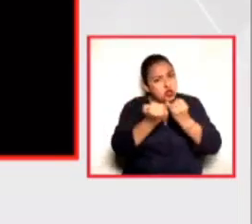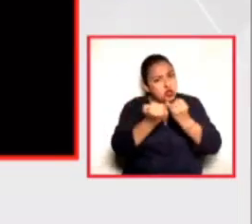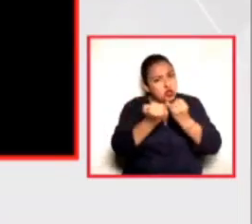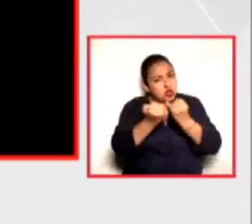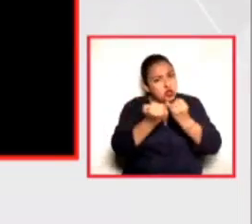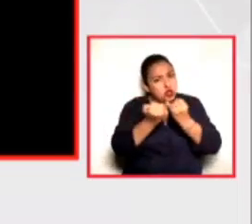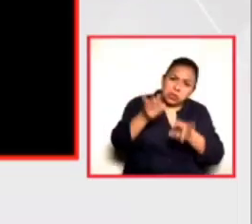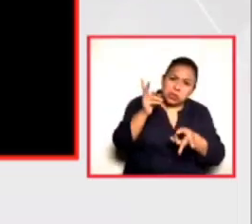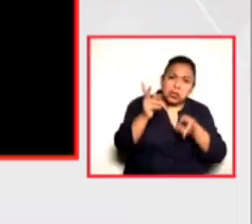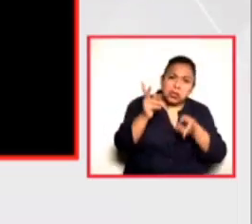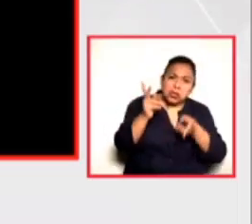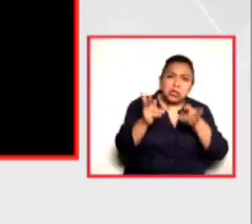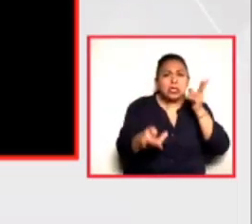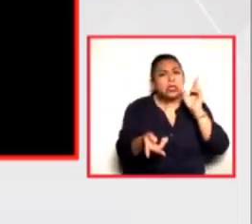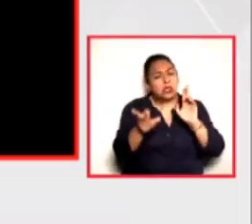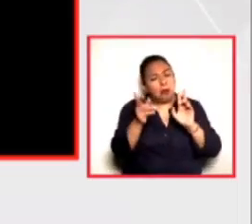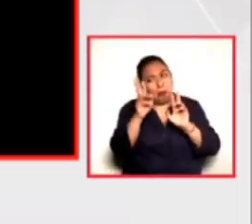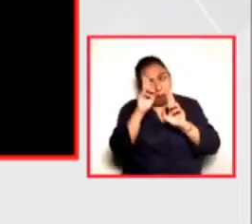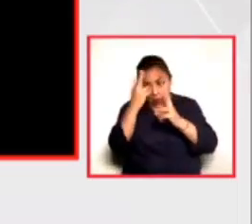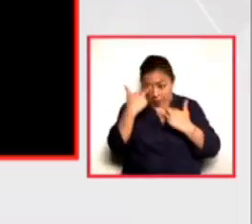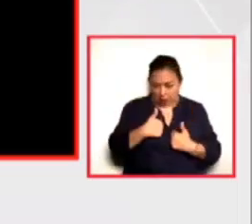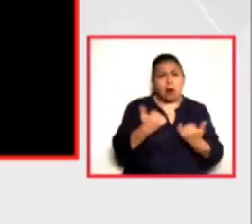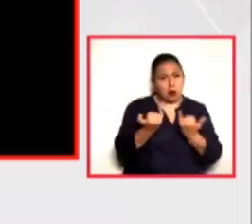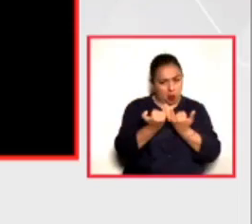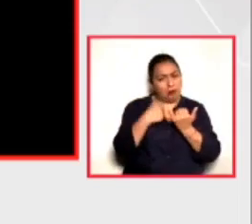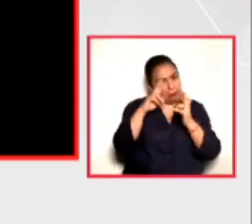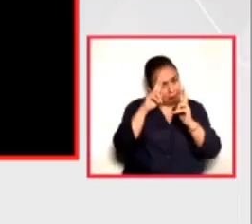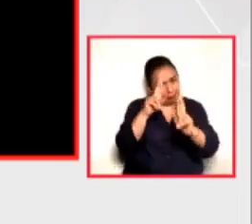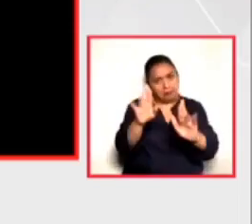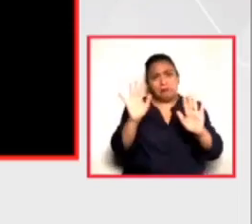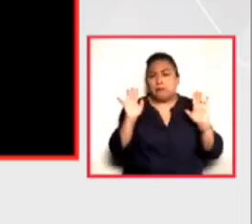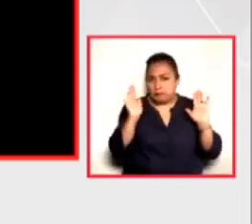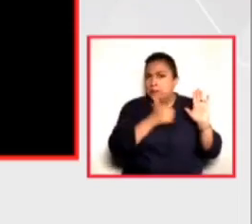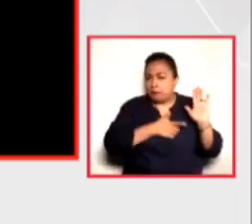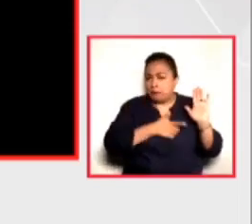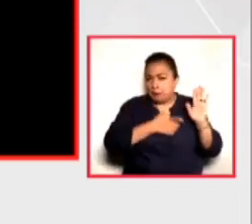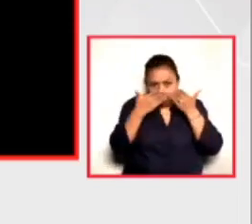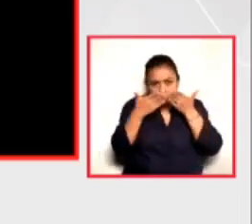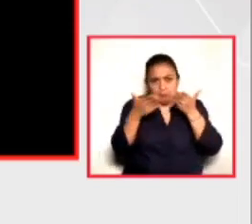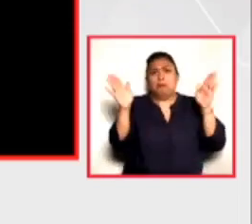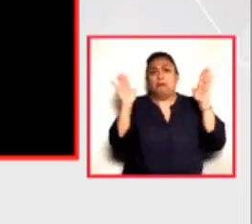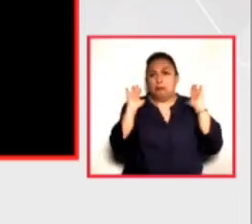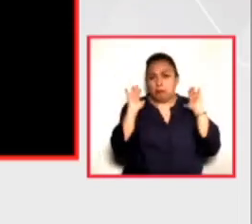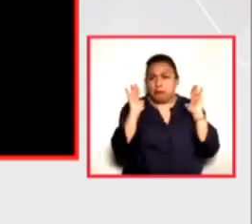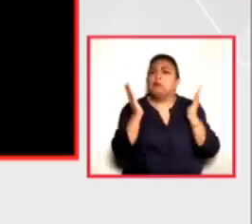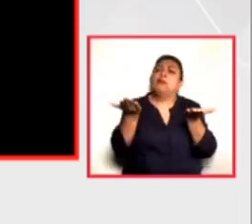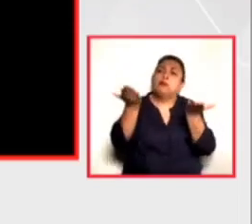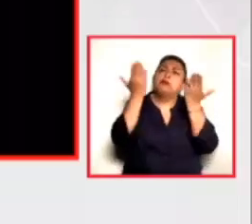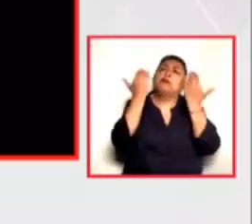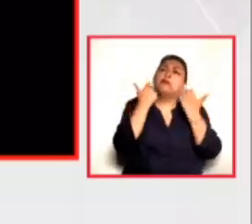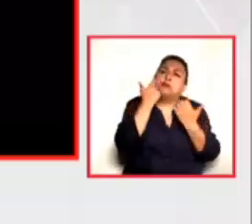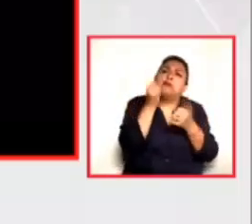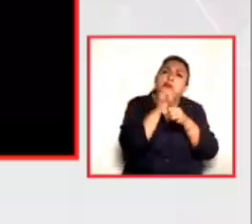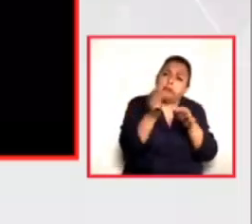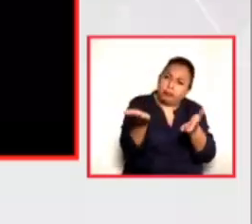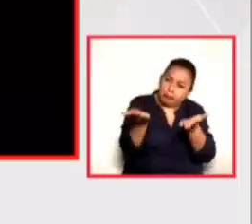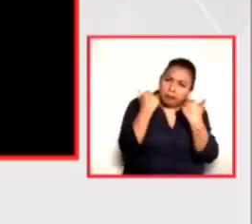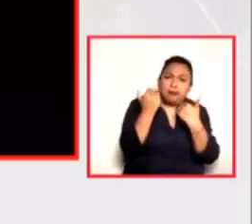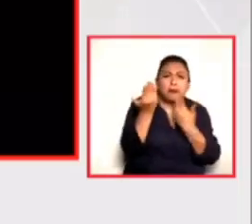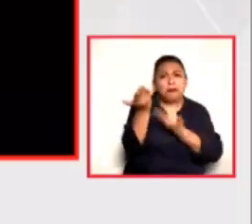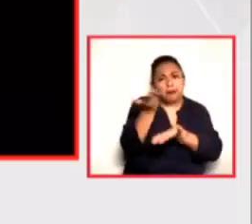respeto, entonces yo ya respeto esto y de qué quieres saber algo, ¿no? Podemos hablar.